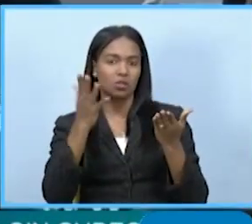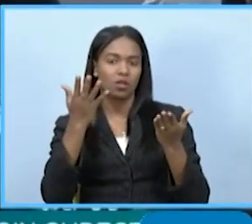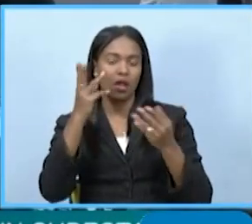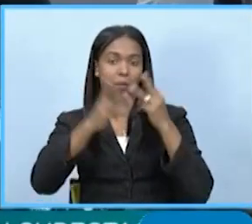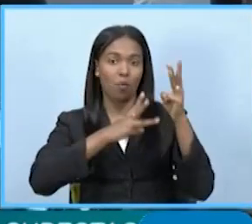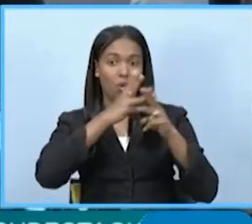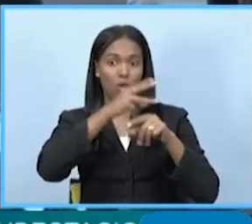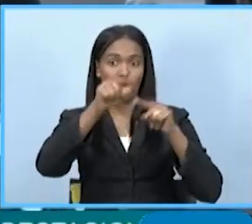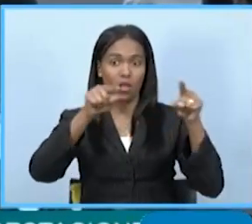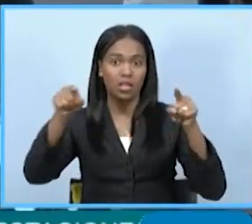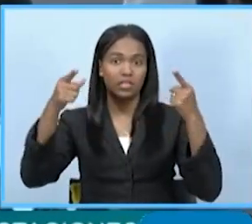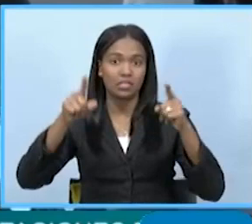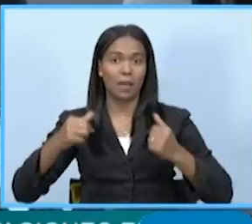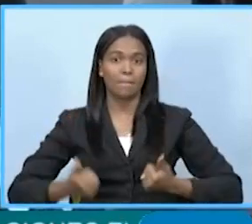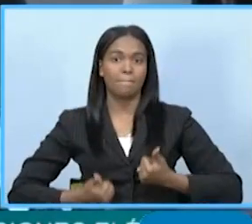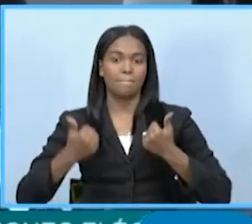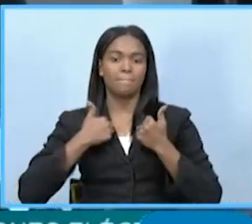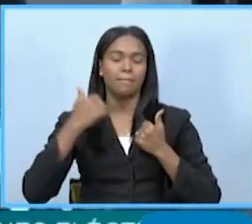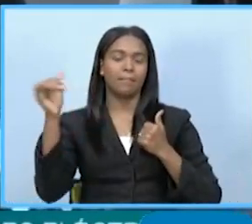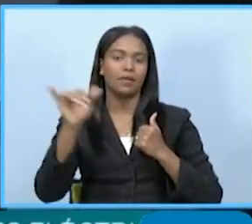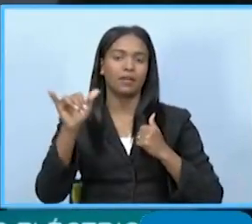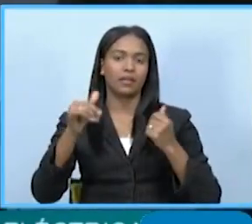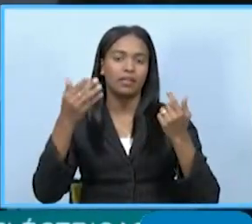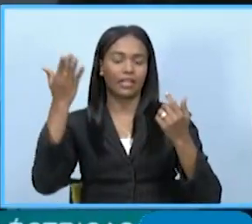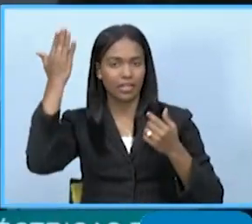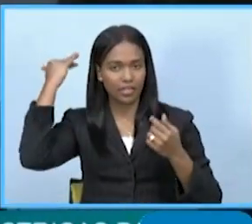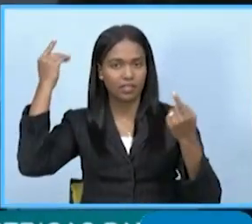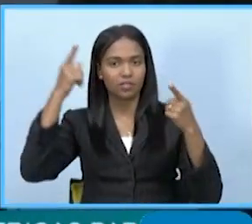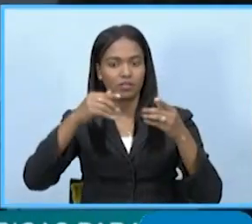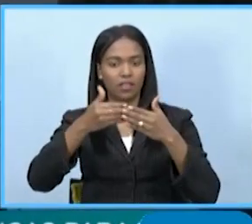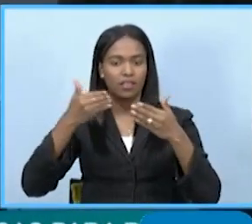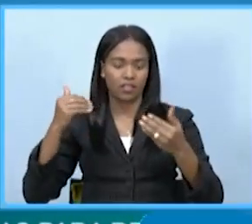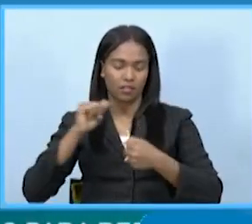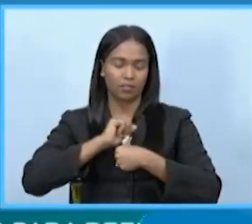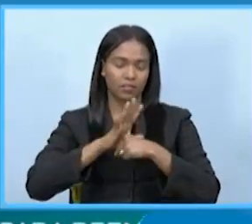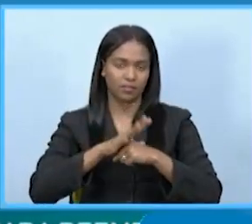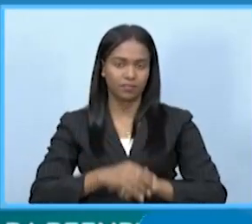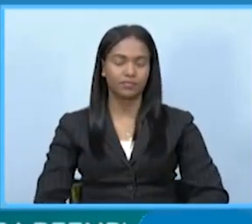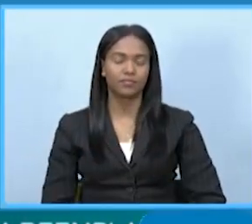del mundo lleva una vida muy similar a la que vivía antes de la pandemia.